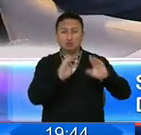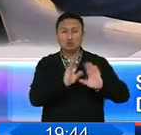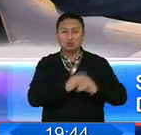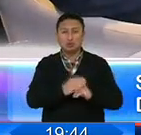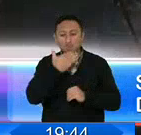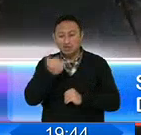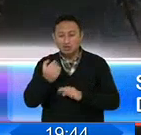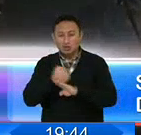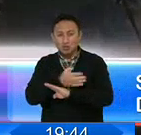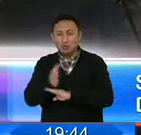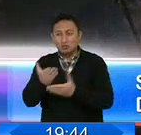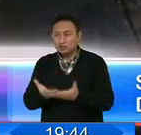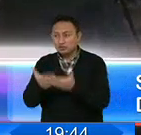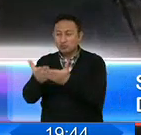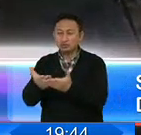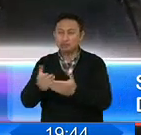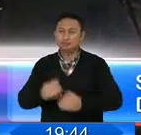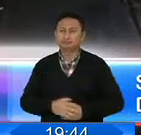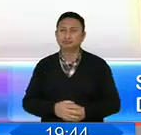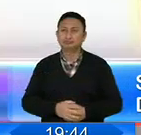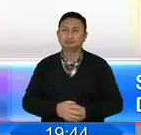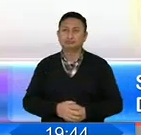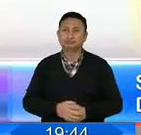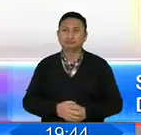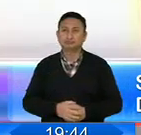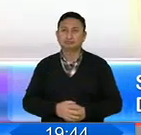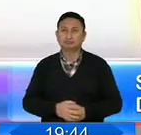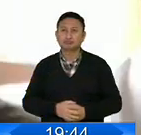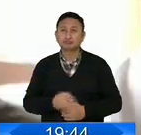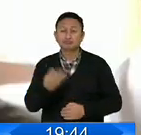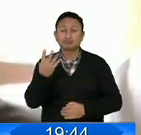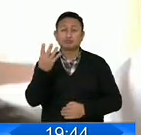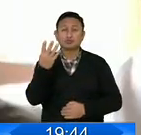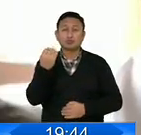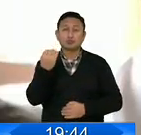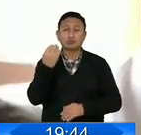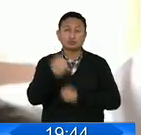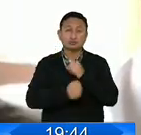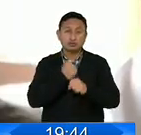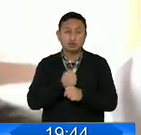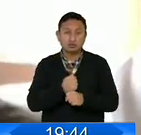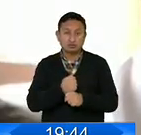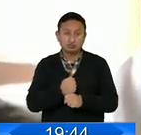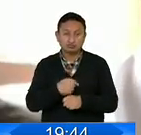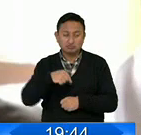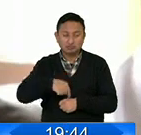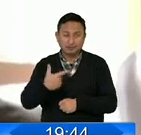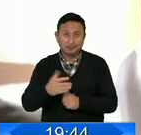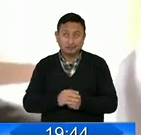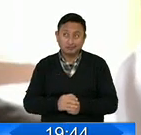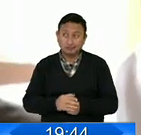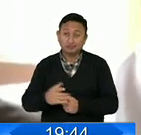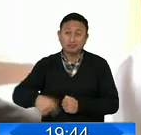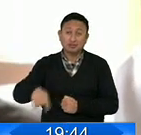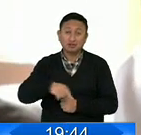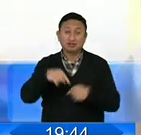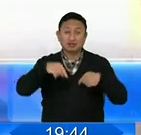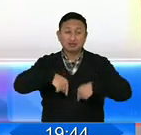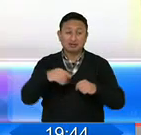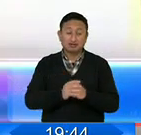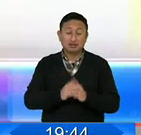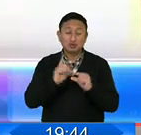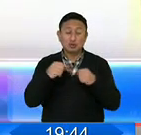decir, dejarse de insultos. Durante 14 años hemos vivido en un clima dicotómico de